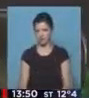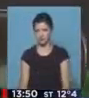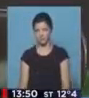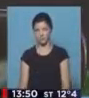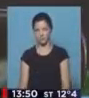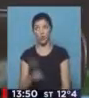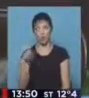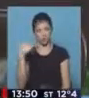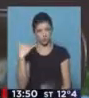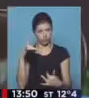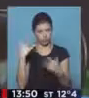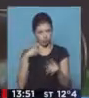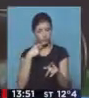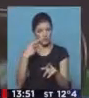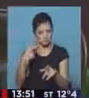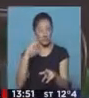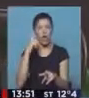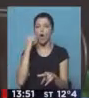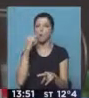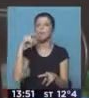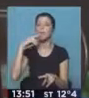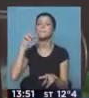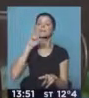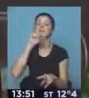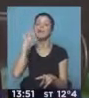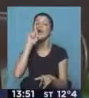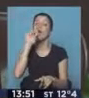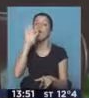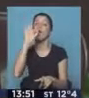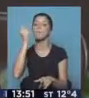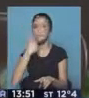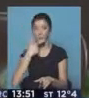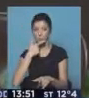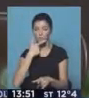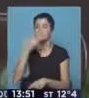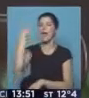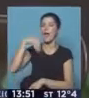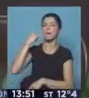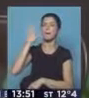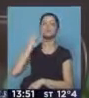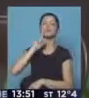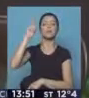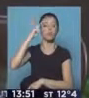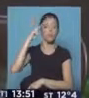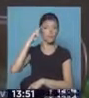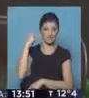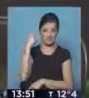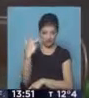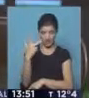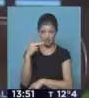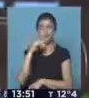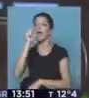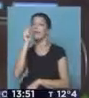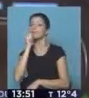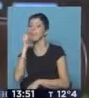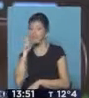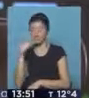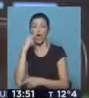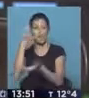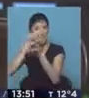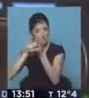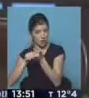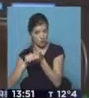Y durante mucho tiempo ese tema no fue un tema fundamental en la izquierda. Esa